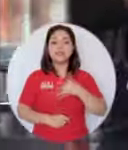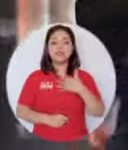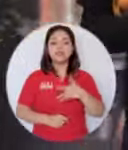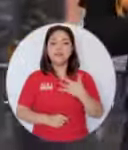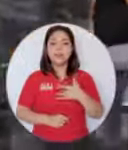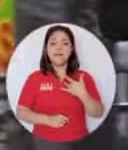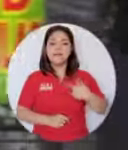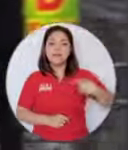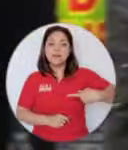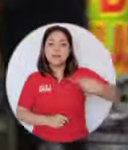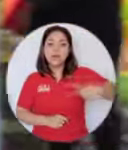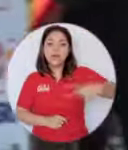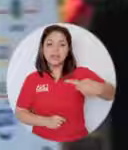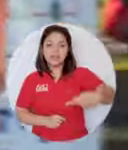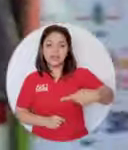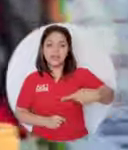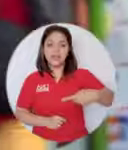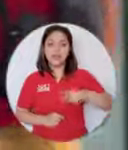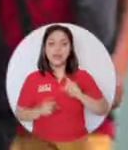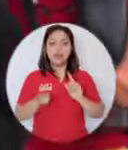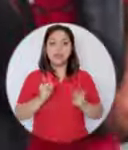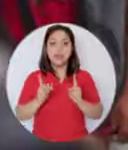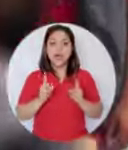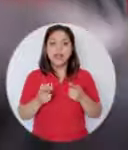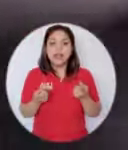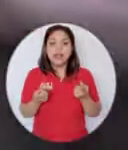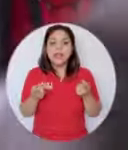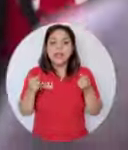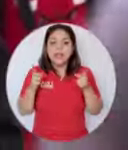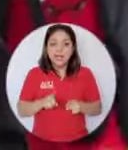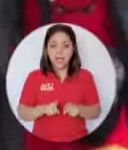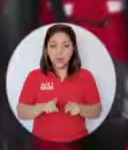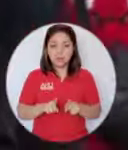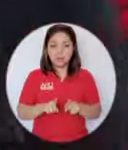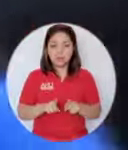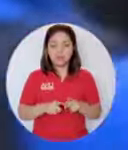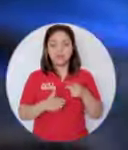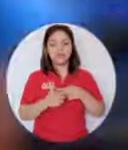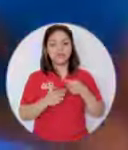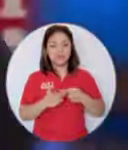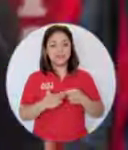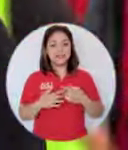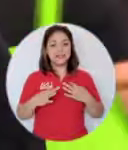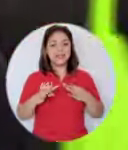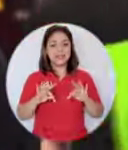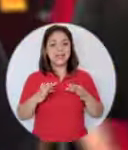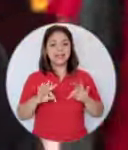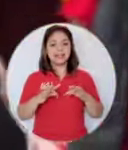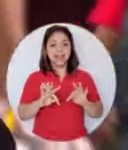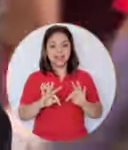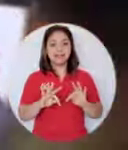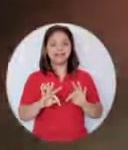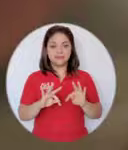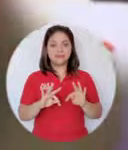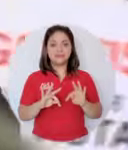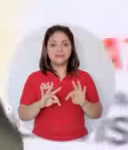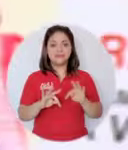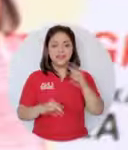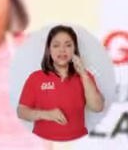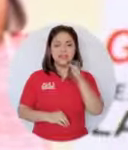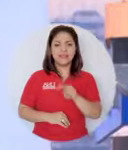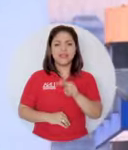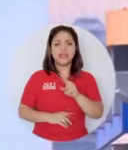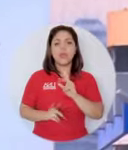más frecuentes, cuál es la causa para que se dé esto, y entonces tratar de ir